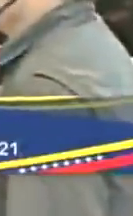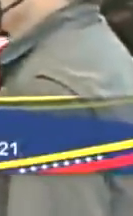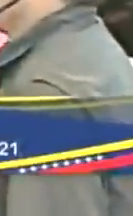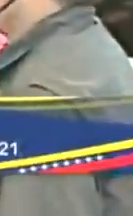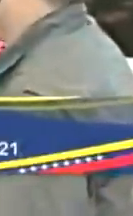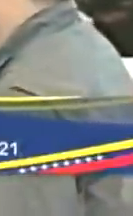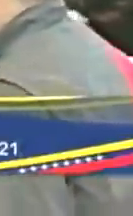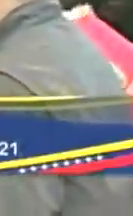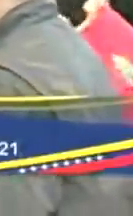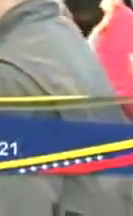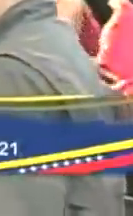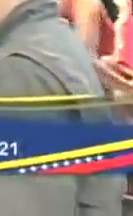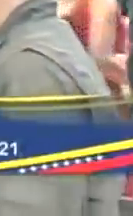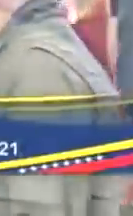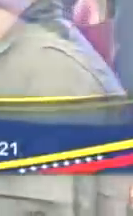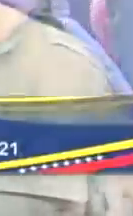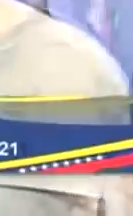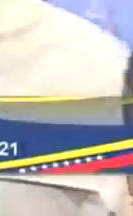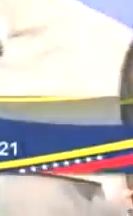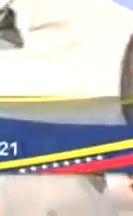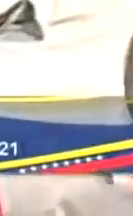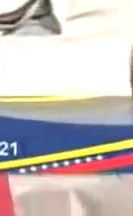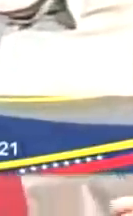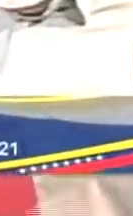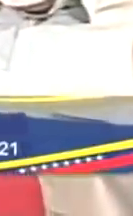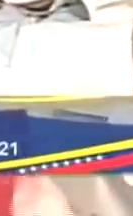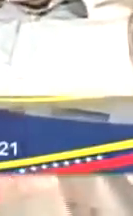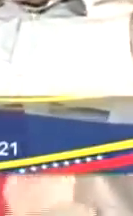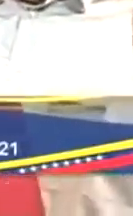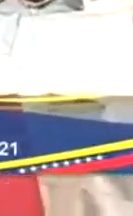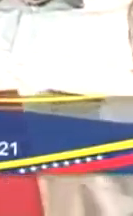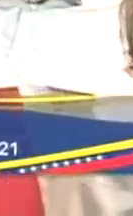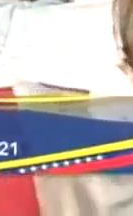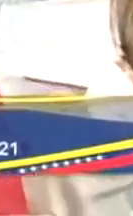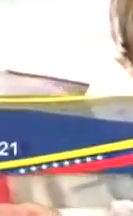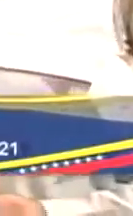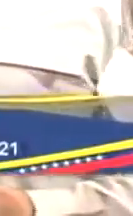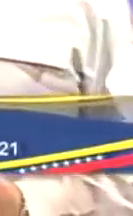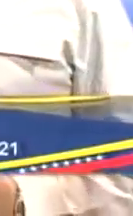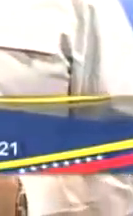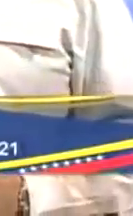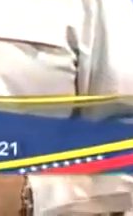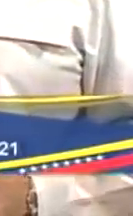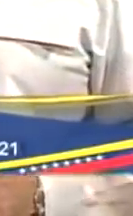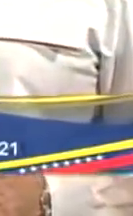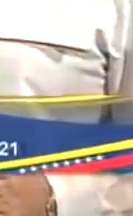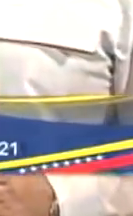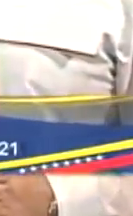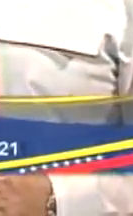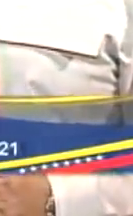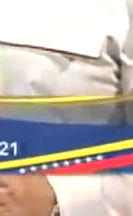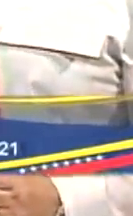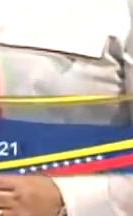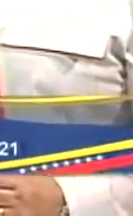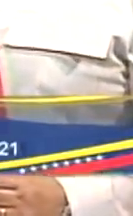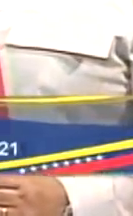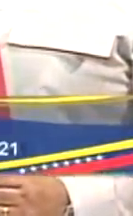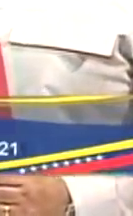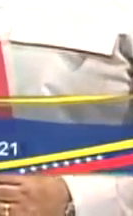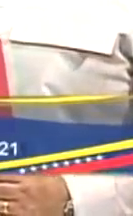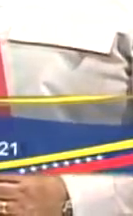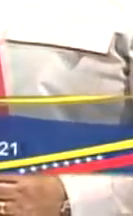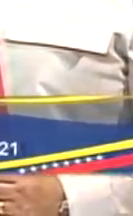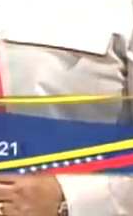vehículos. Este vehículo se proyecta y se destaca por ser el primer dispositivo localizador satelital creado